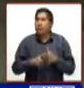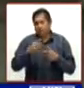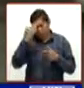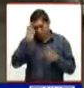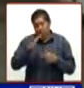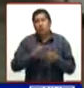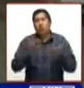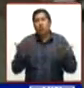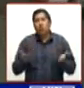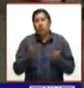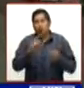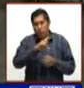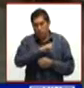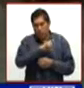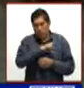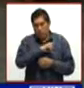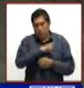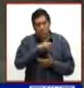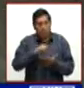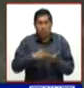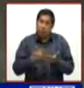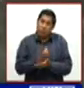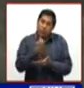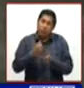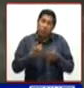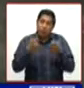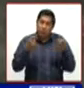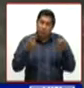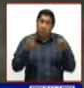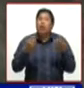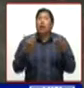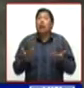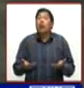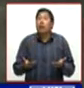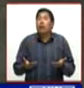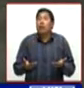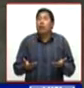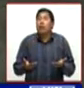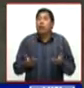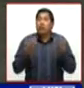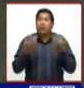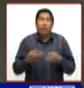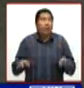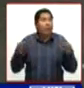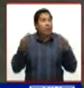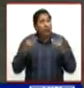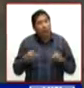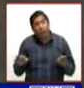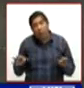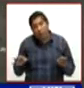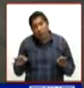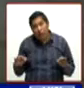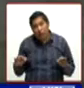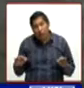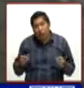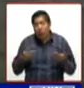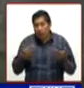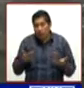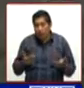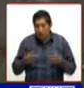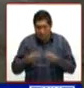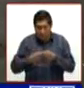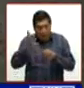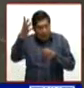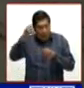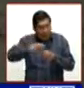no sabemos dónde están los policías de este nuevo retén, porque como puedes apreciar, incluso acá hubo fiesta, hay incluso